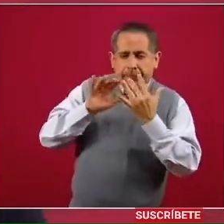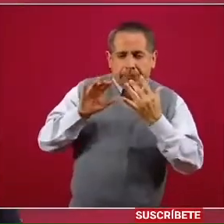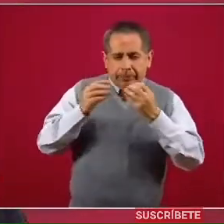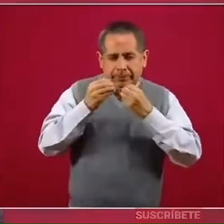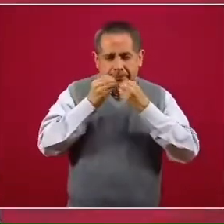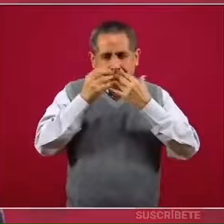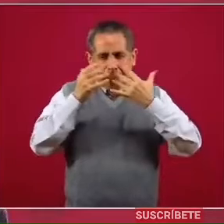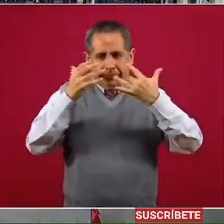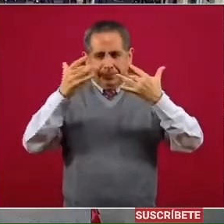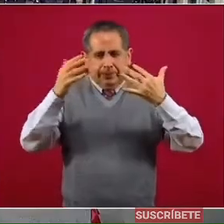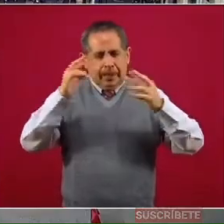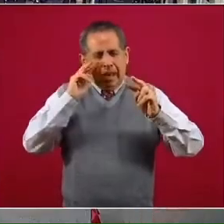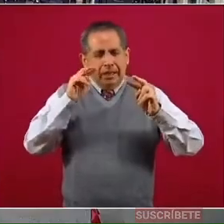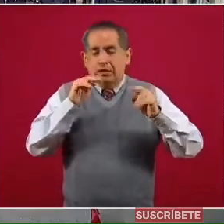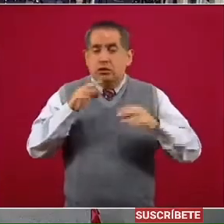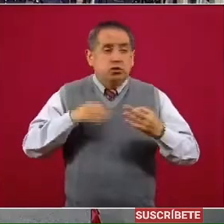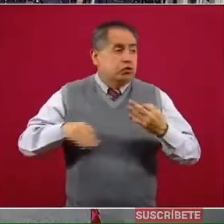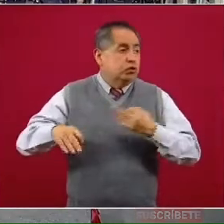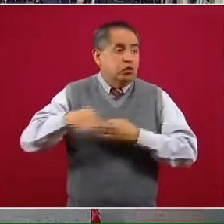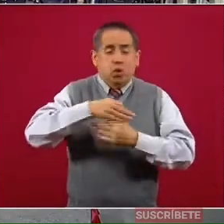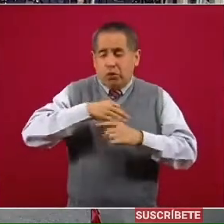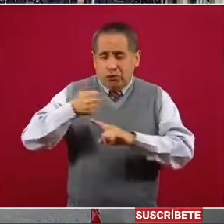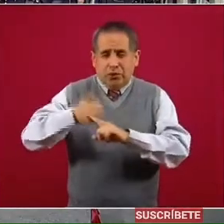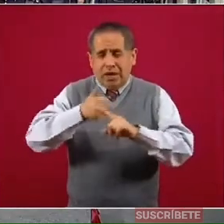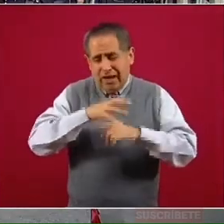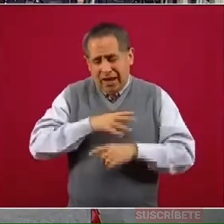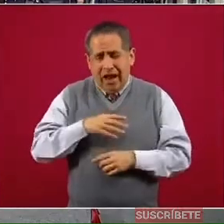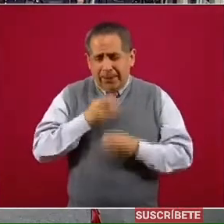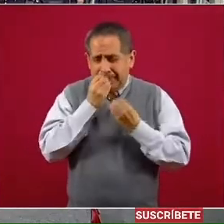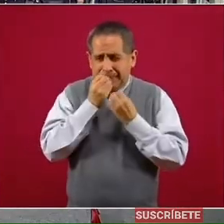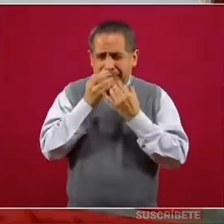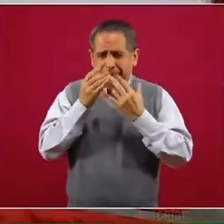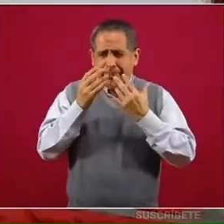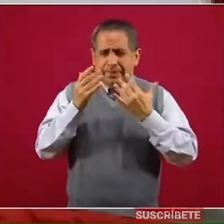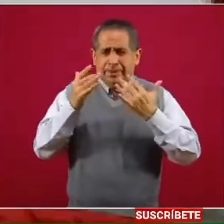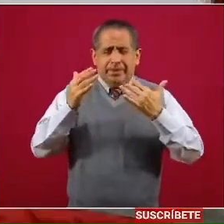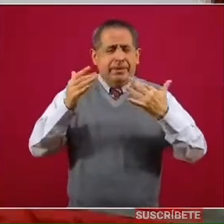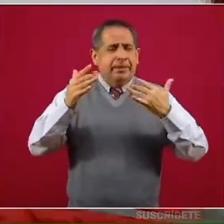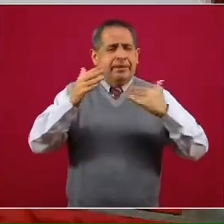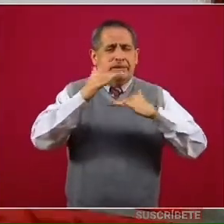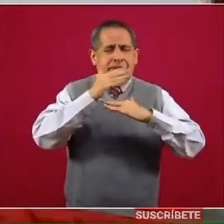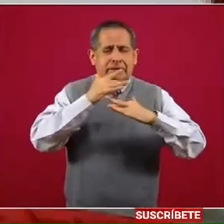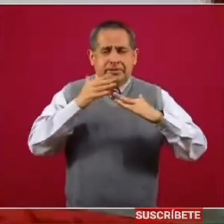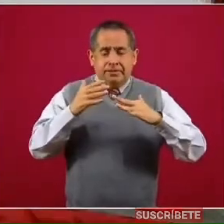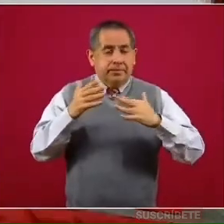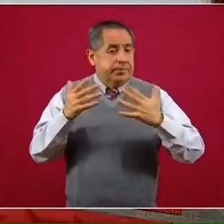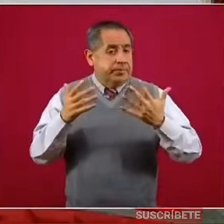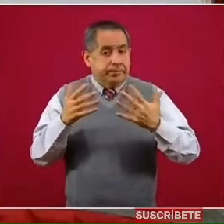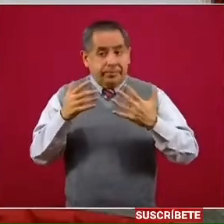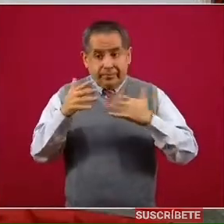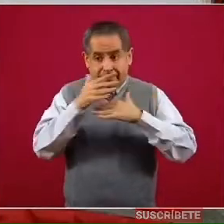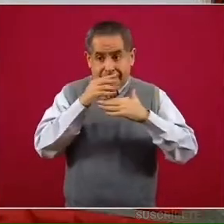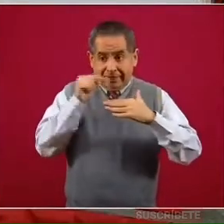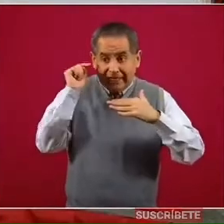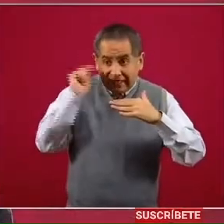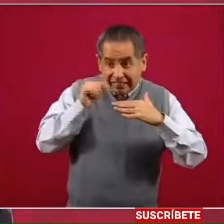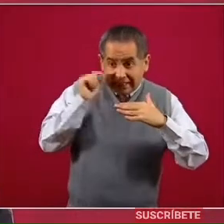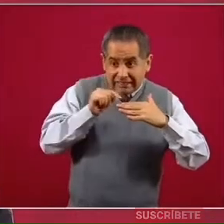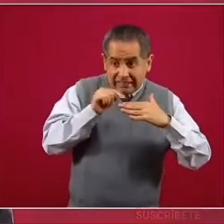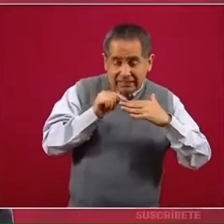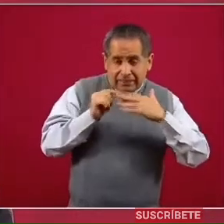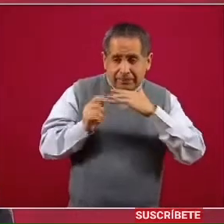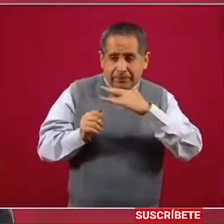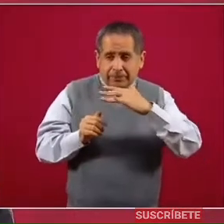oscuro lograríamos ver estas nubes, pero todos las producimos en todo momento. Y se ha considerado que estos aerosoles podrían ser un mecanismo